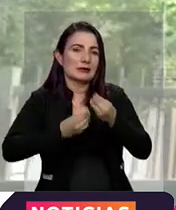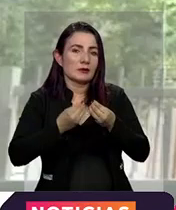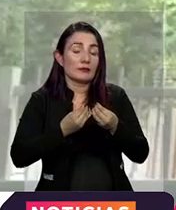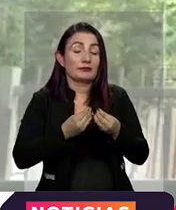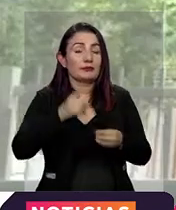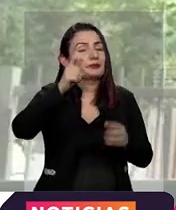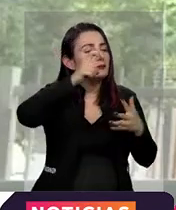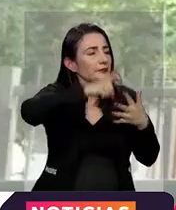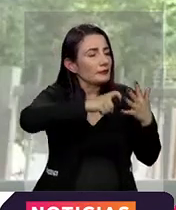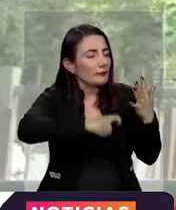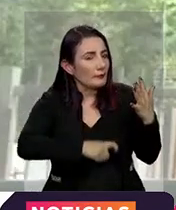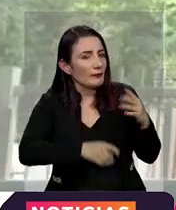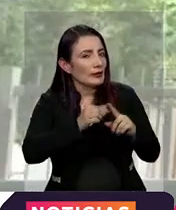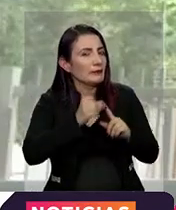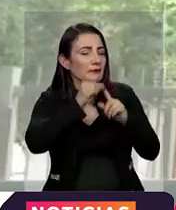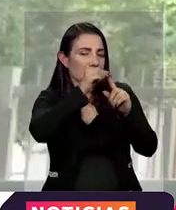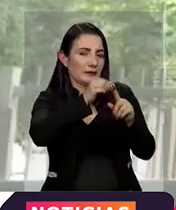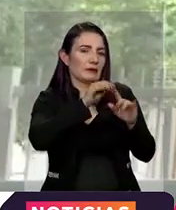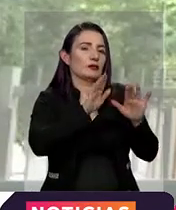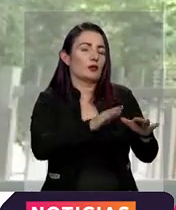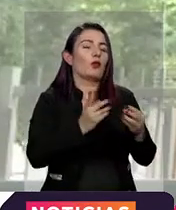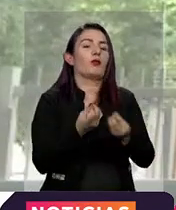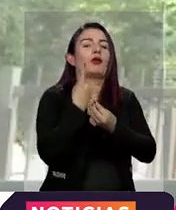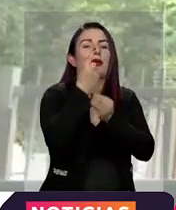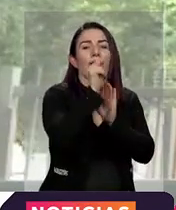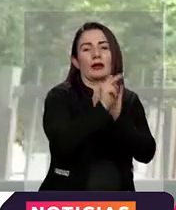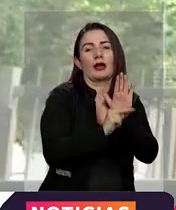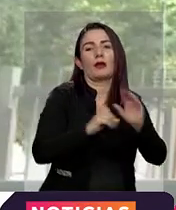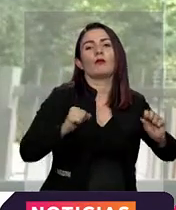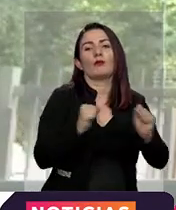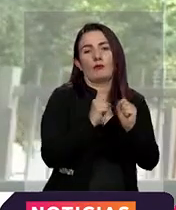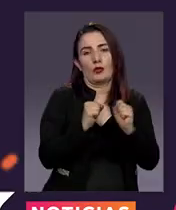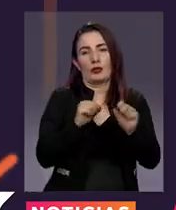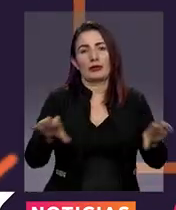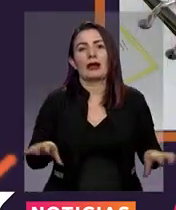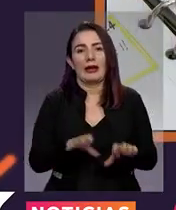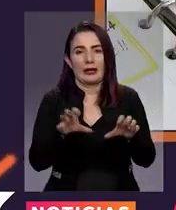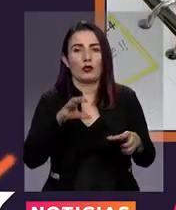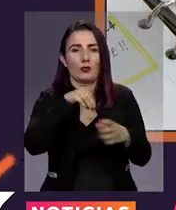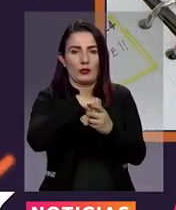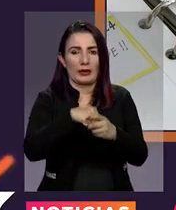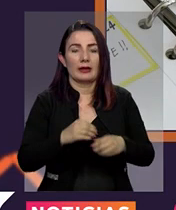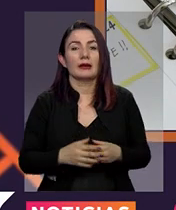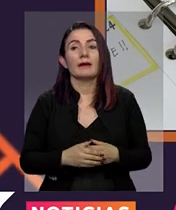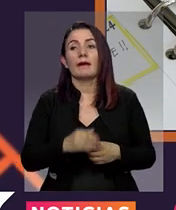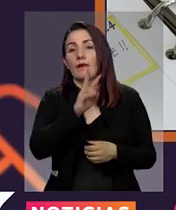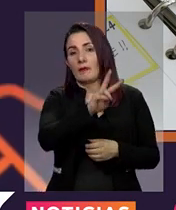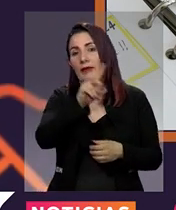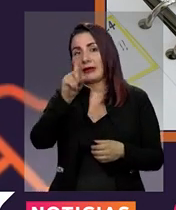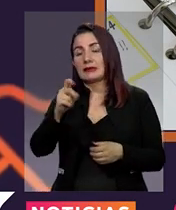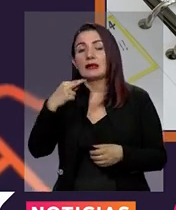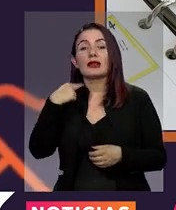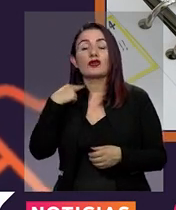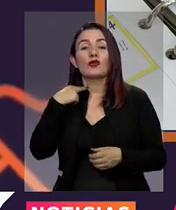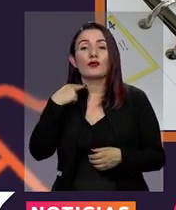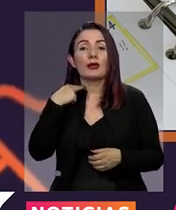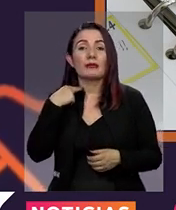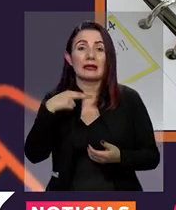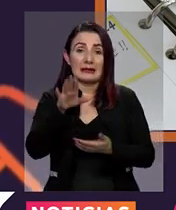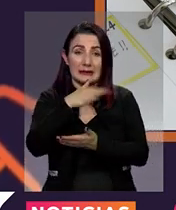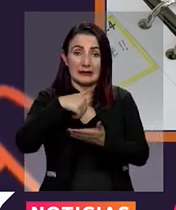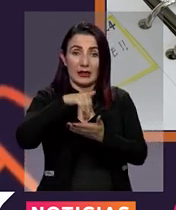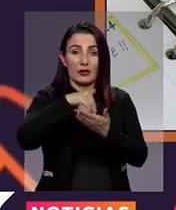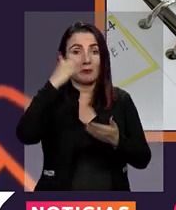sus necesidades específicas en lo que la política de Bogotá Territorio Inteligente debe incorporar. Este 26 de noviembre en el Centro de Memoria, Paz